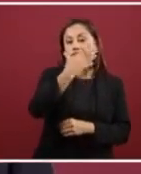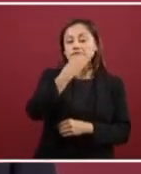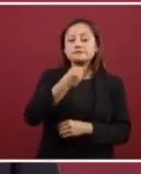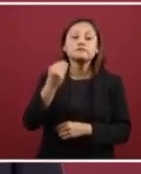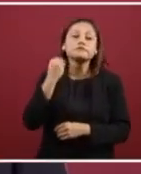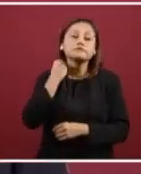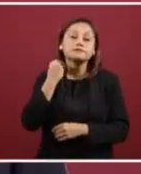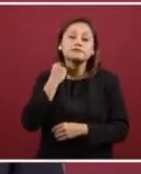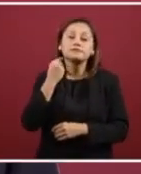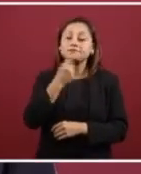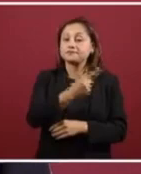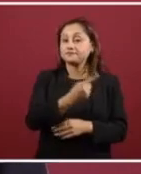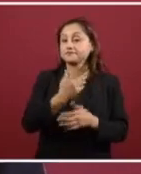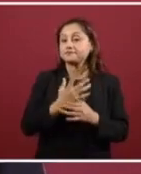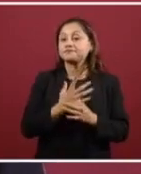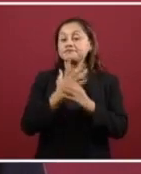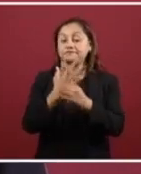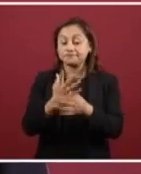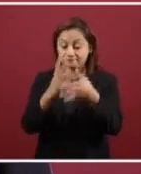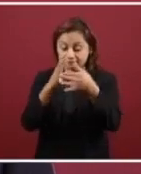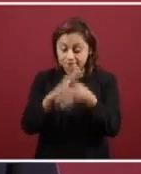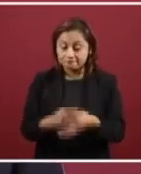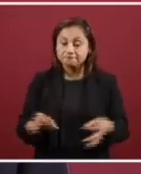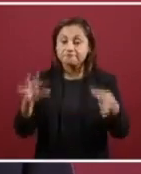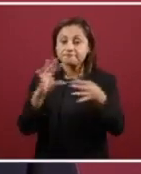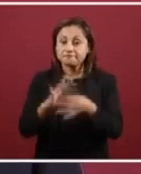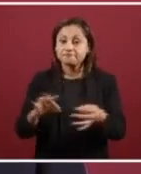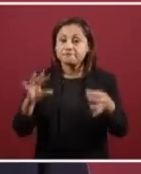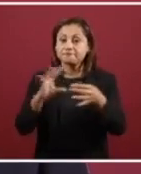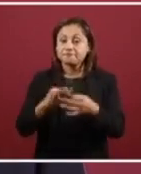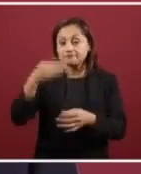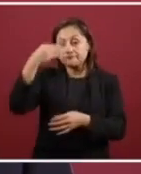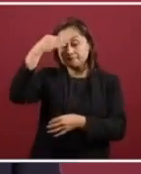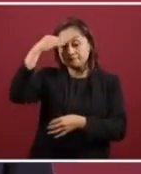expresa que Guzmán Loera